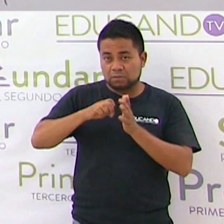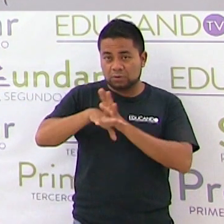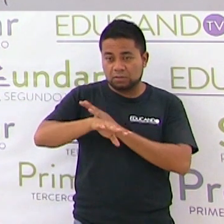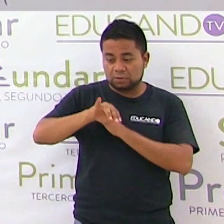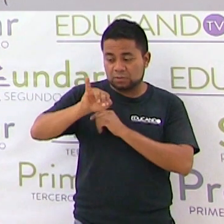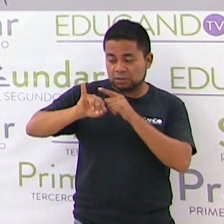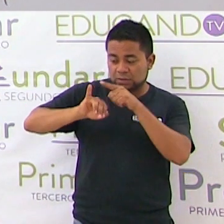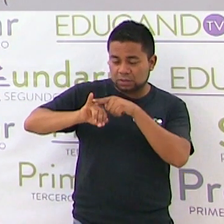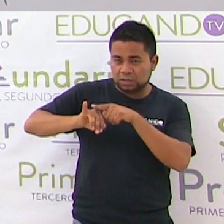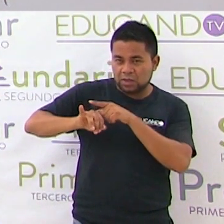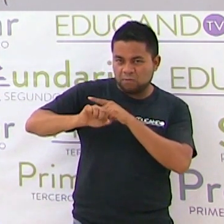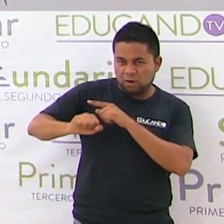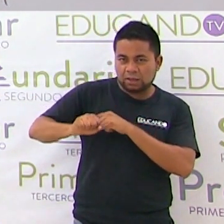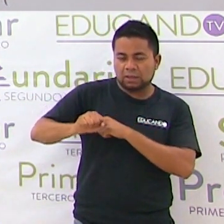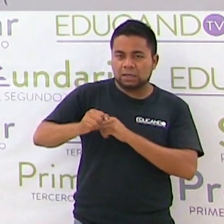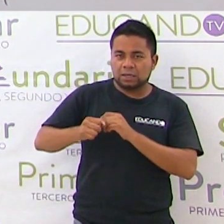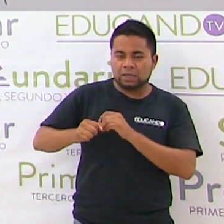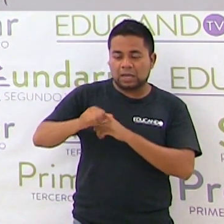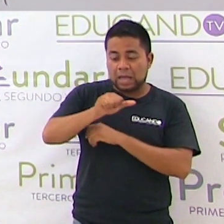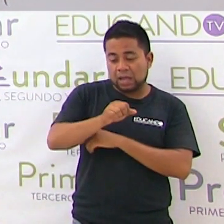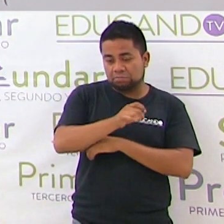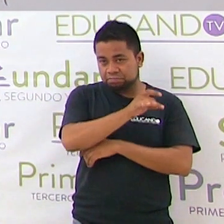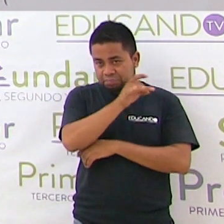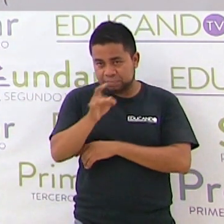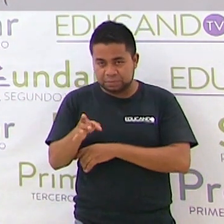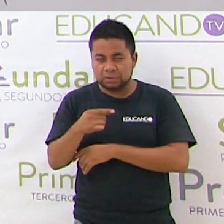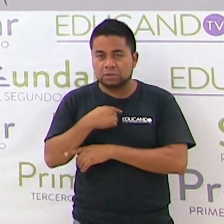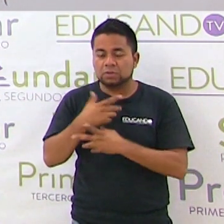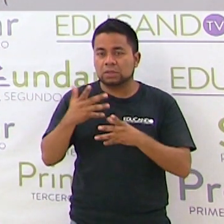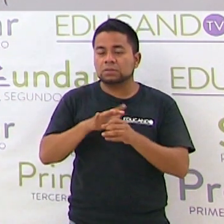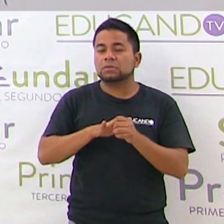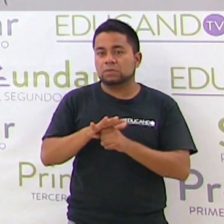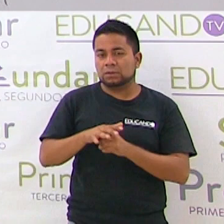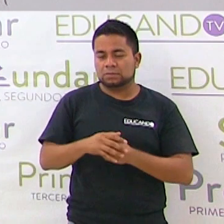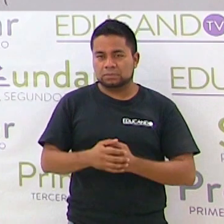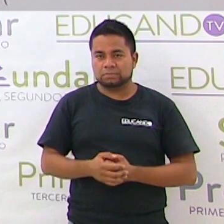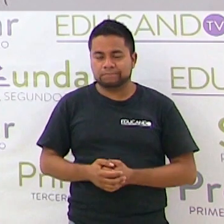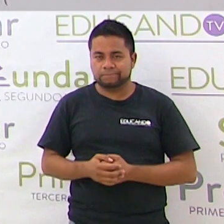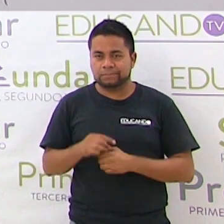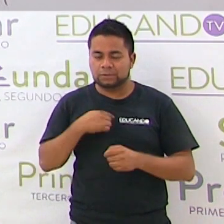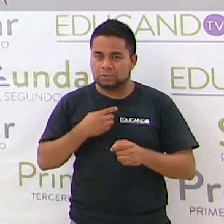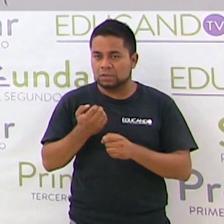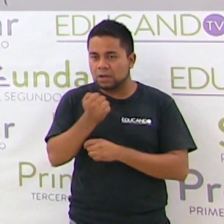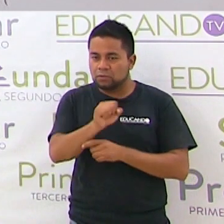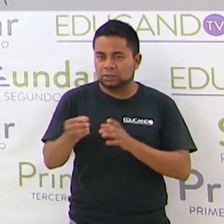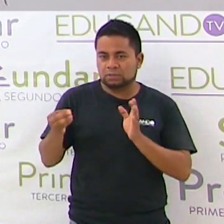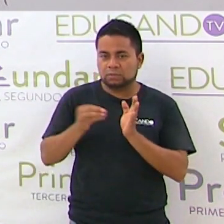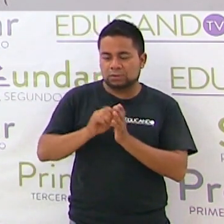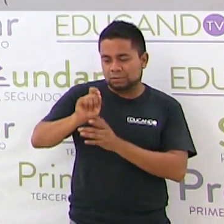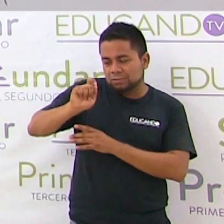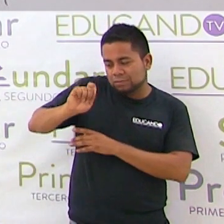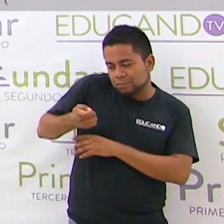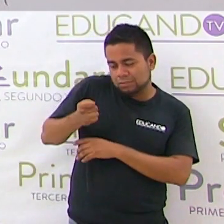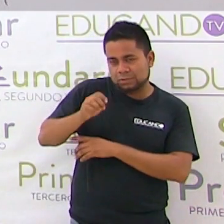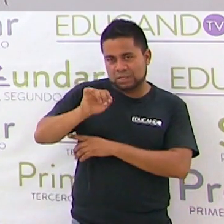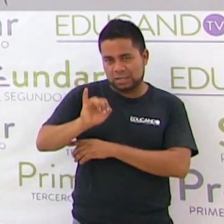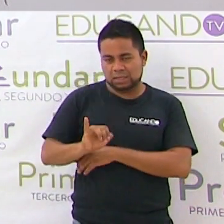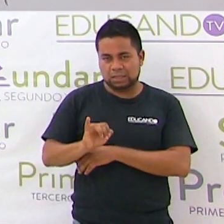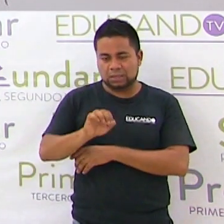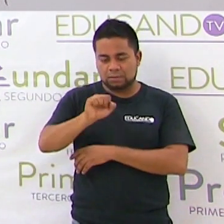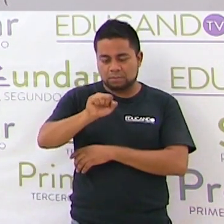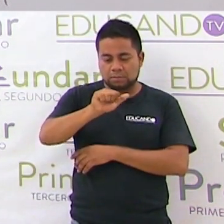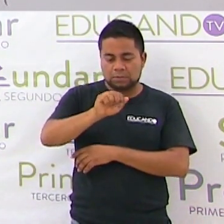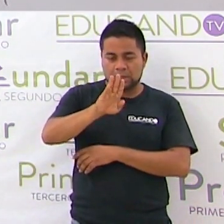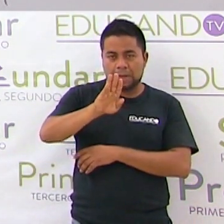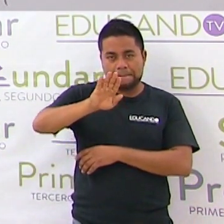vocal débil, suene más fuerte que la A, ¿qué tengo que hacer? Poner una tilde, un acento.